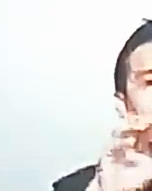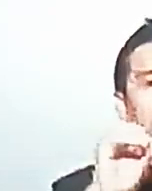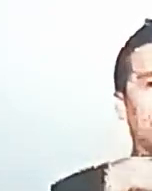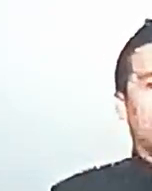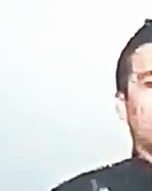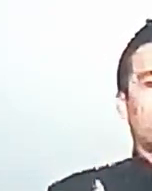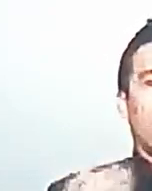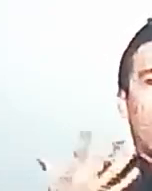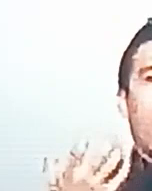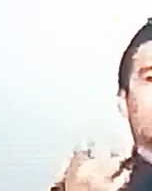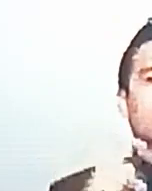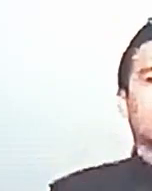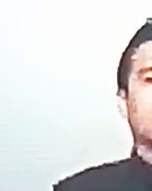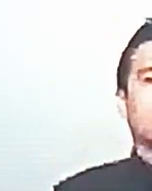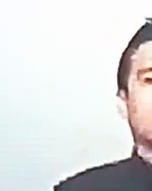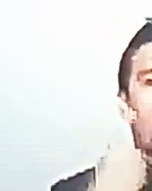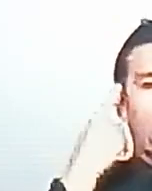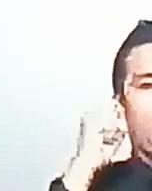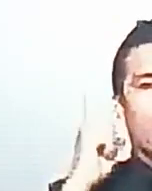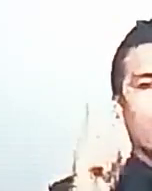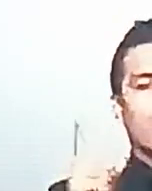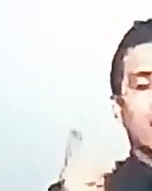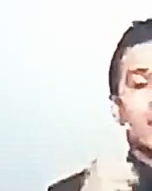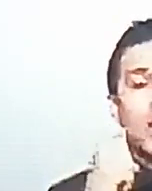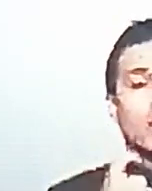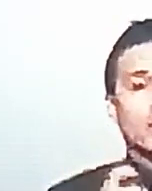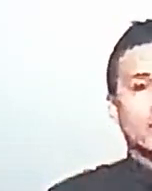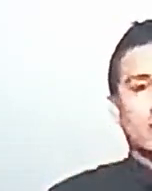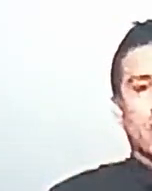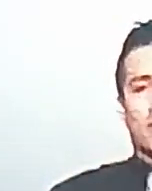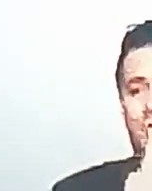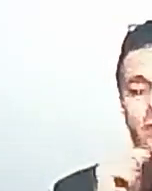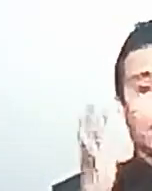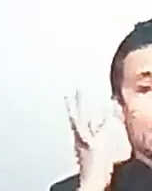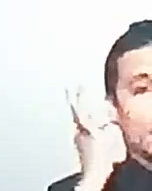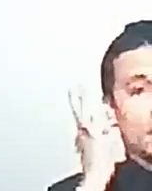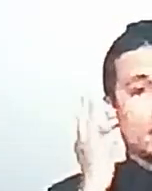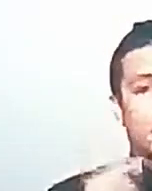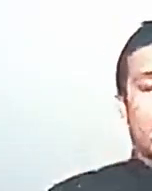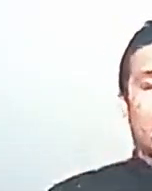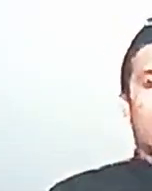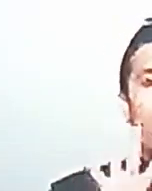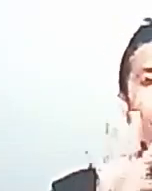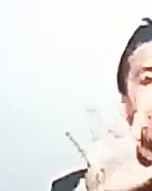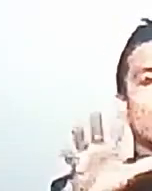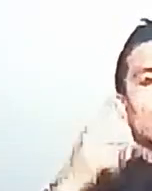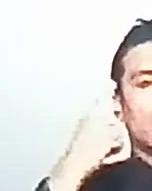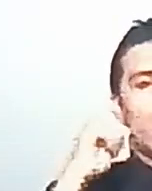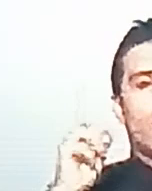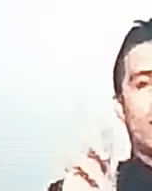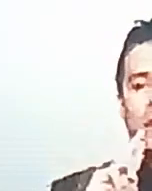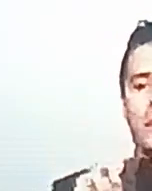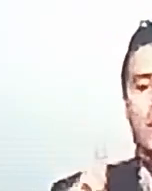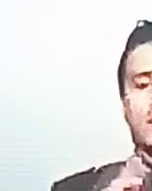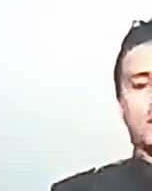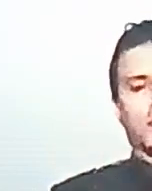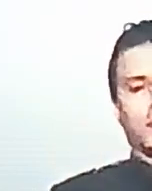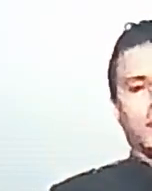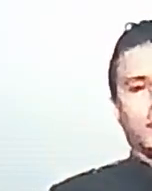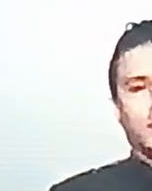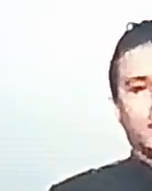interpelación, debiendo la doctora Aguiñaga responder en 45 segundos. Corre tiempo para el interpelante.